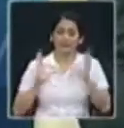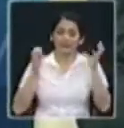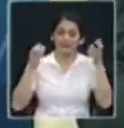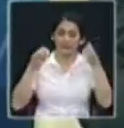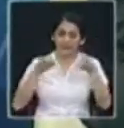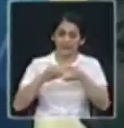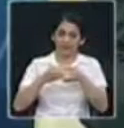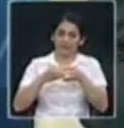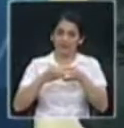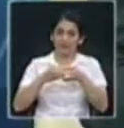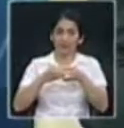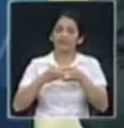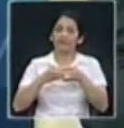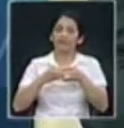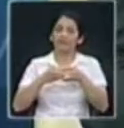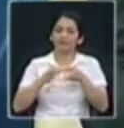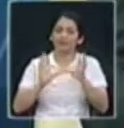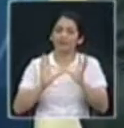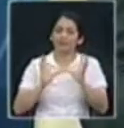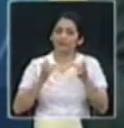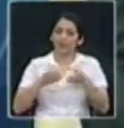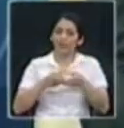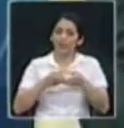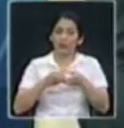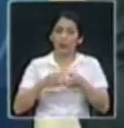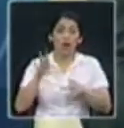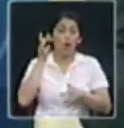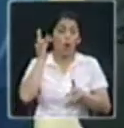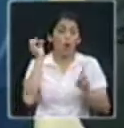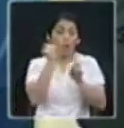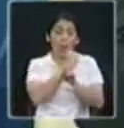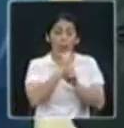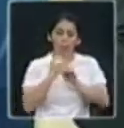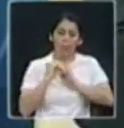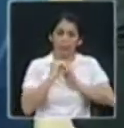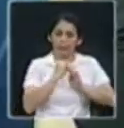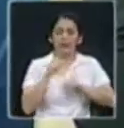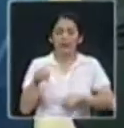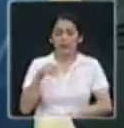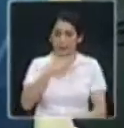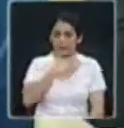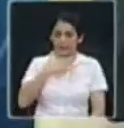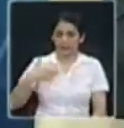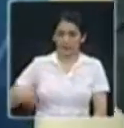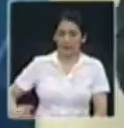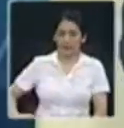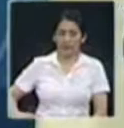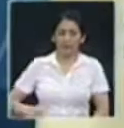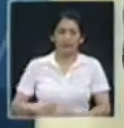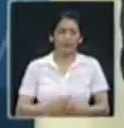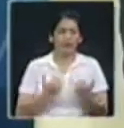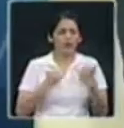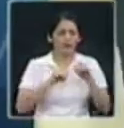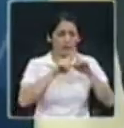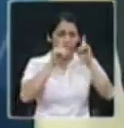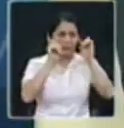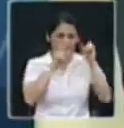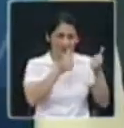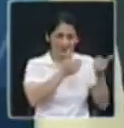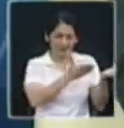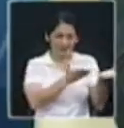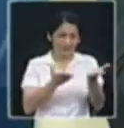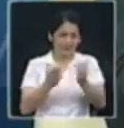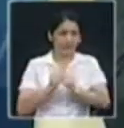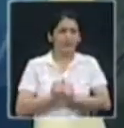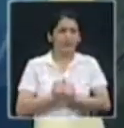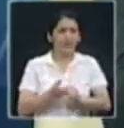presidenta de la Comisión Ocasional de Erradicación de la Violencia contra las Mujeres. A propósito de la ley que se ha dicho, asambleísta, bienvenida, gracias por estar